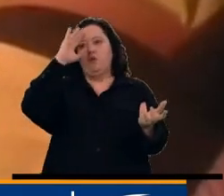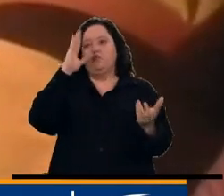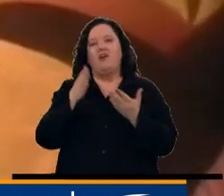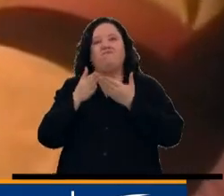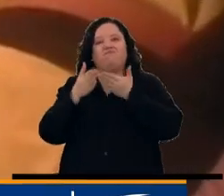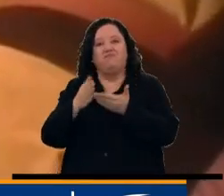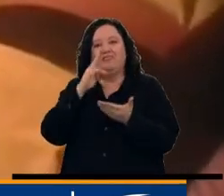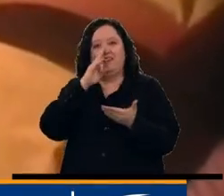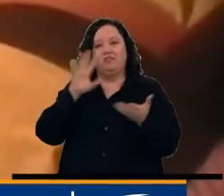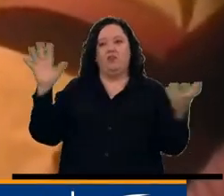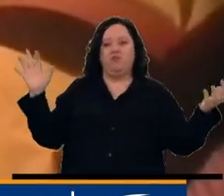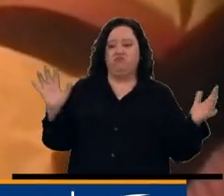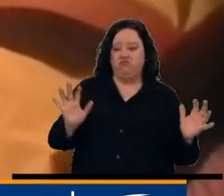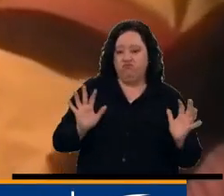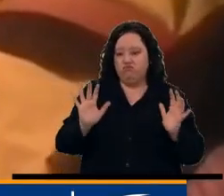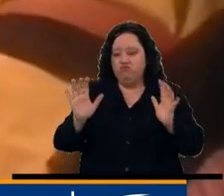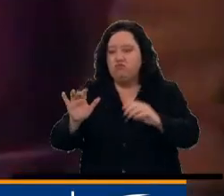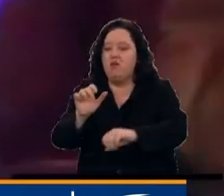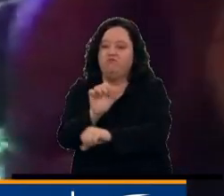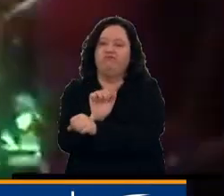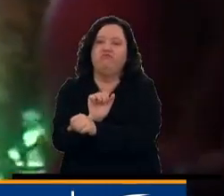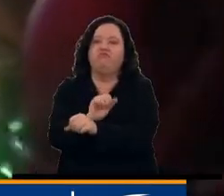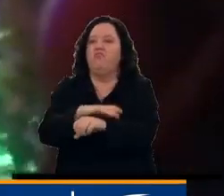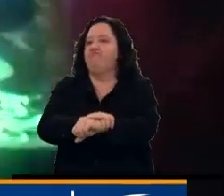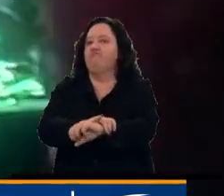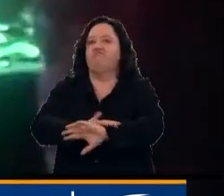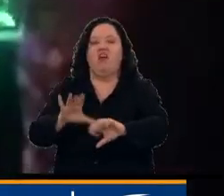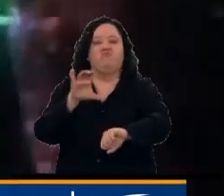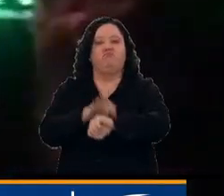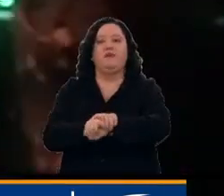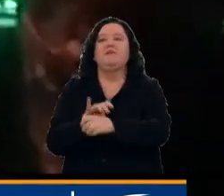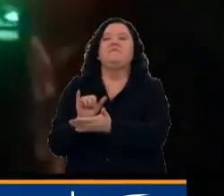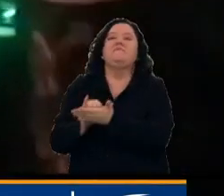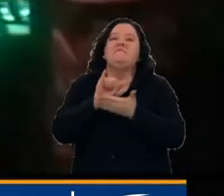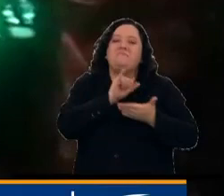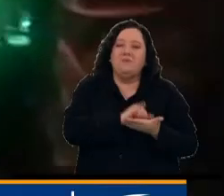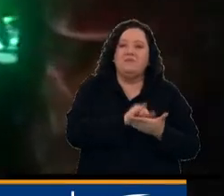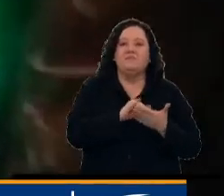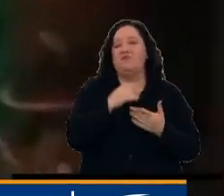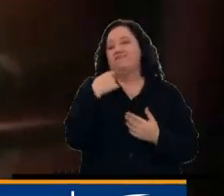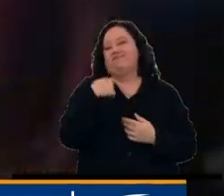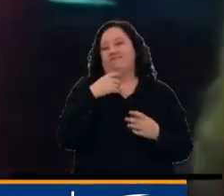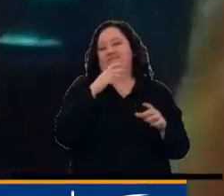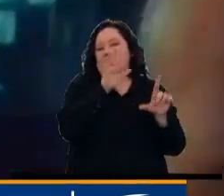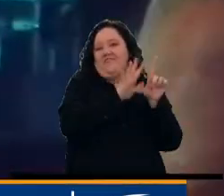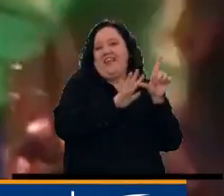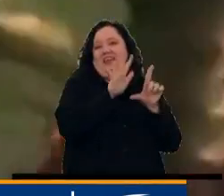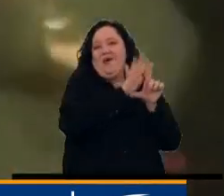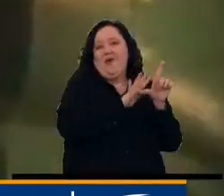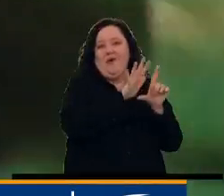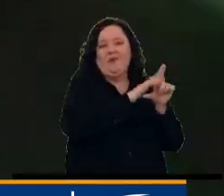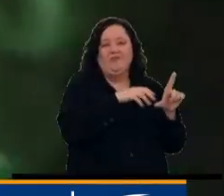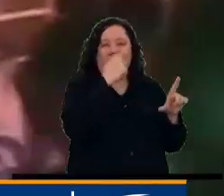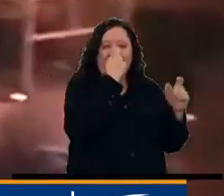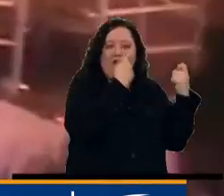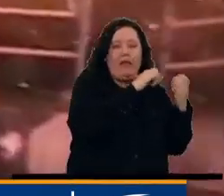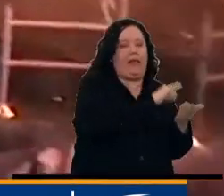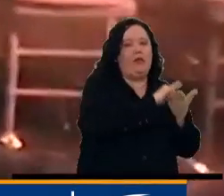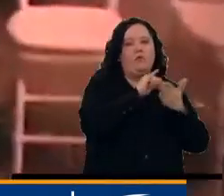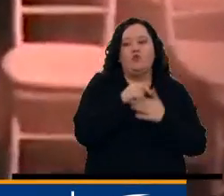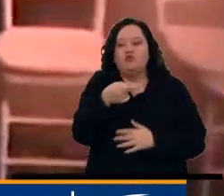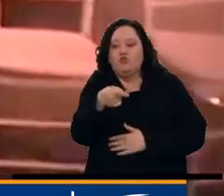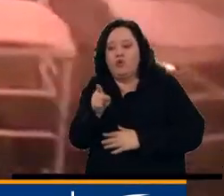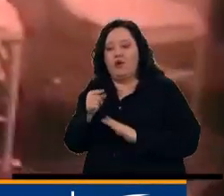Nacional a capturarlo. Tal como ocurre en las historias de narcos, fueron sus mujeres las encargadas de delatarlo